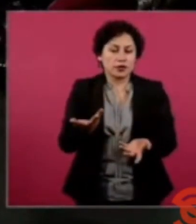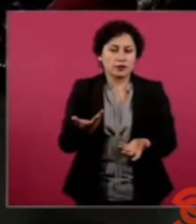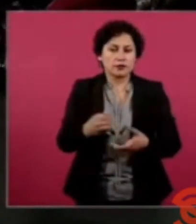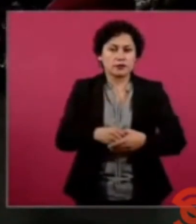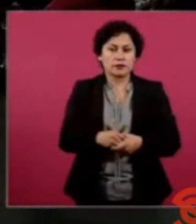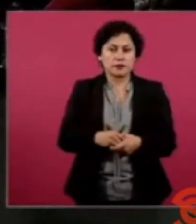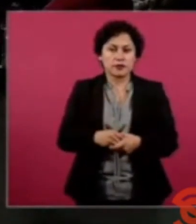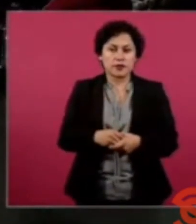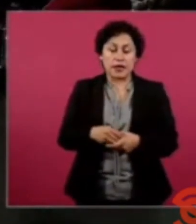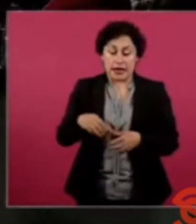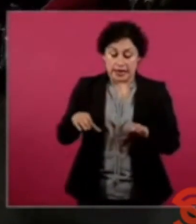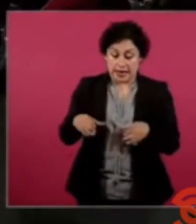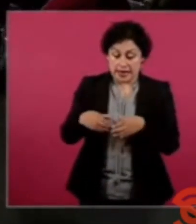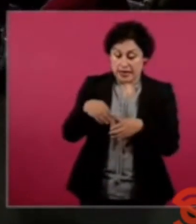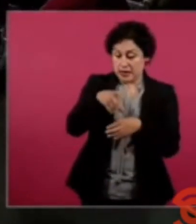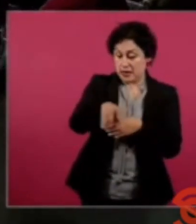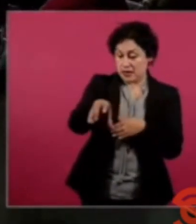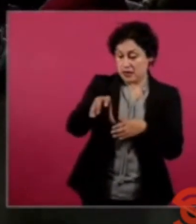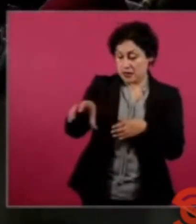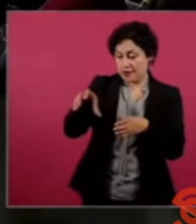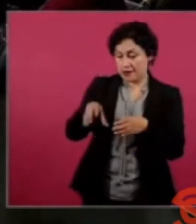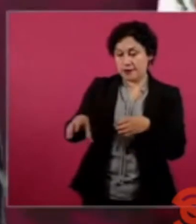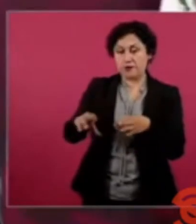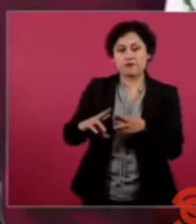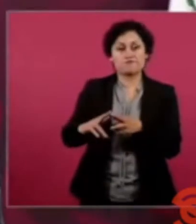una ruptura